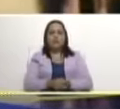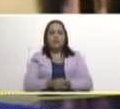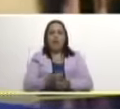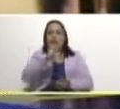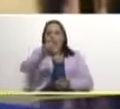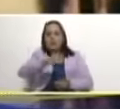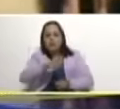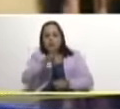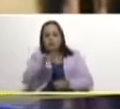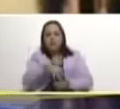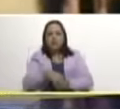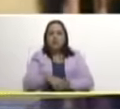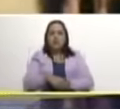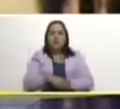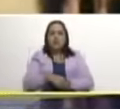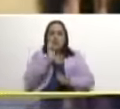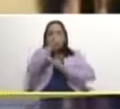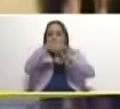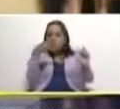amazónico,